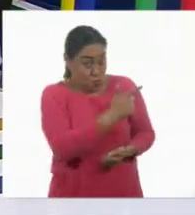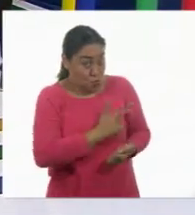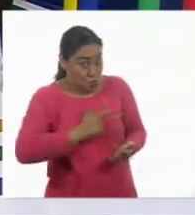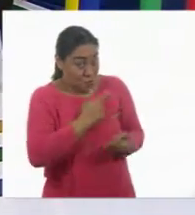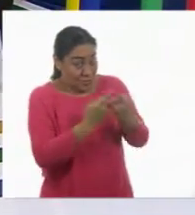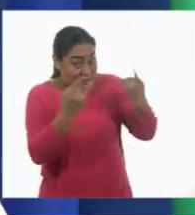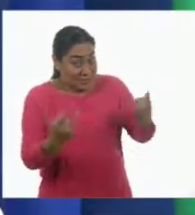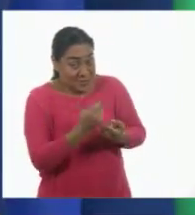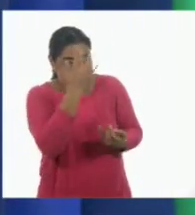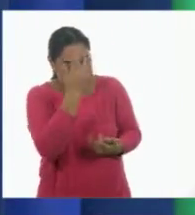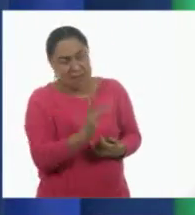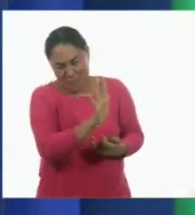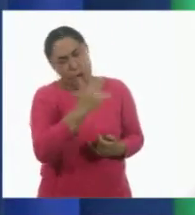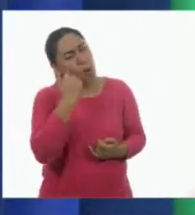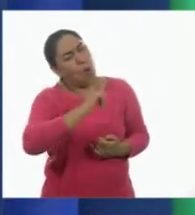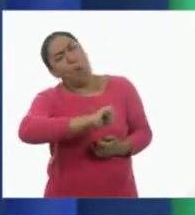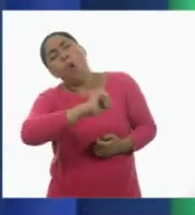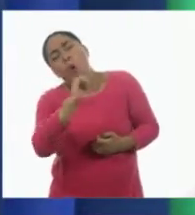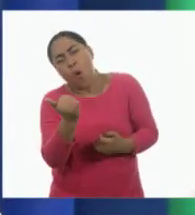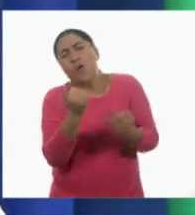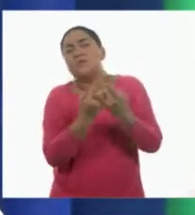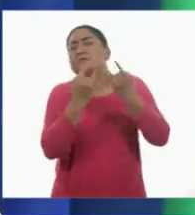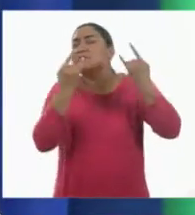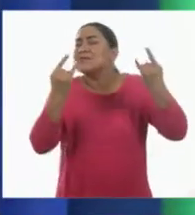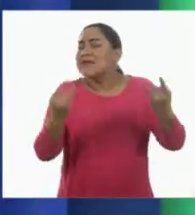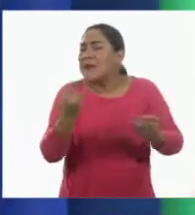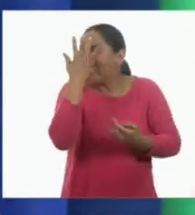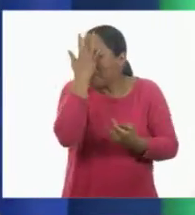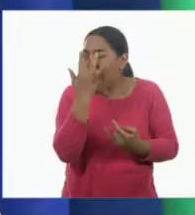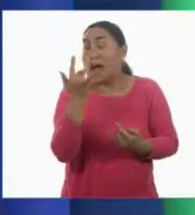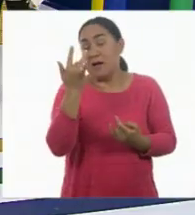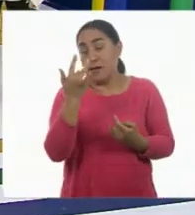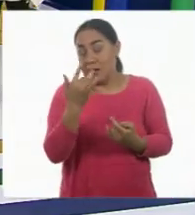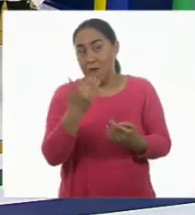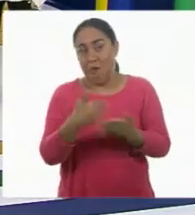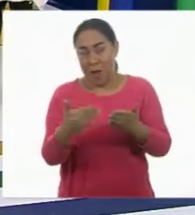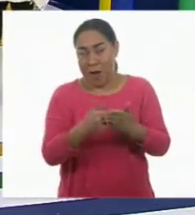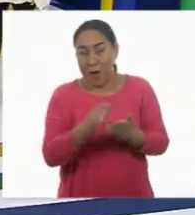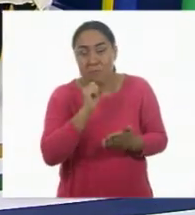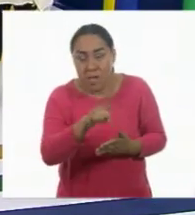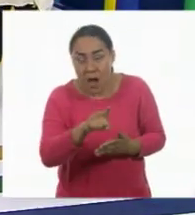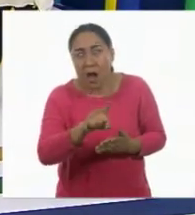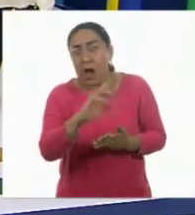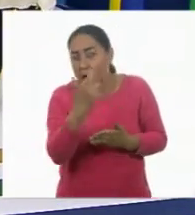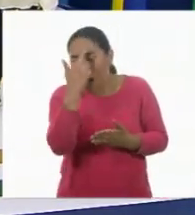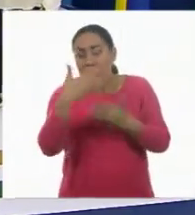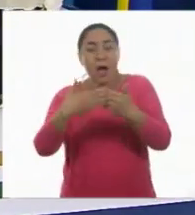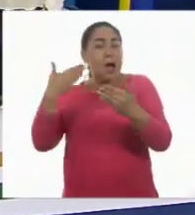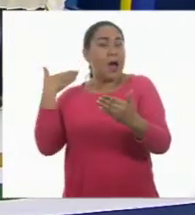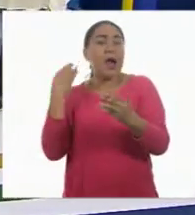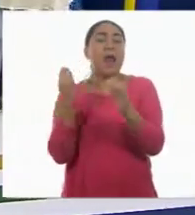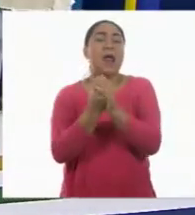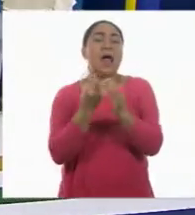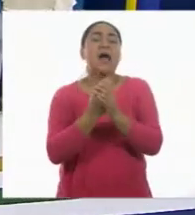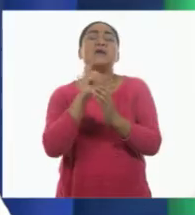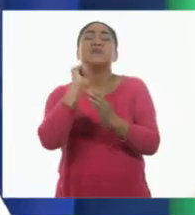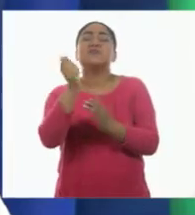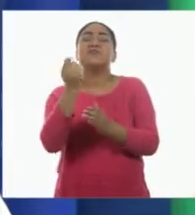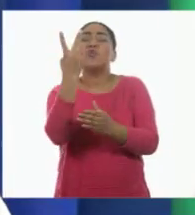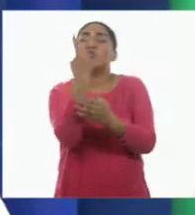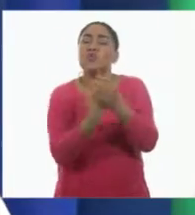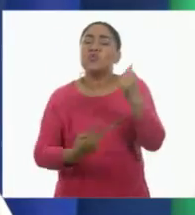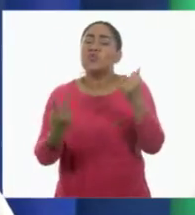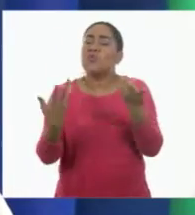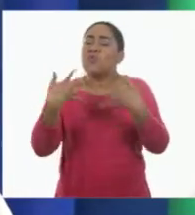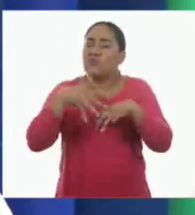Oye, ¿qué tal que vemos otro relato mágico? Sí. Pero aquí vamos a retomar la clase anterior con fusiones. En este